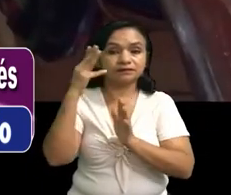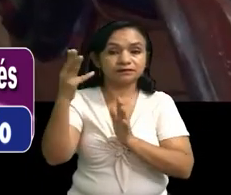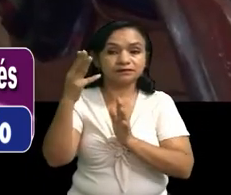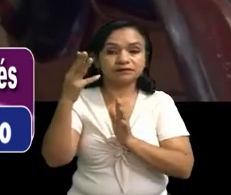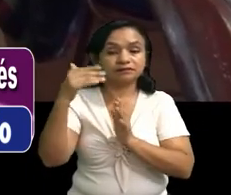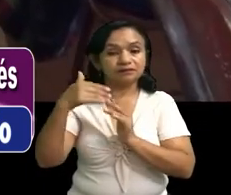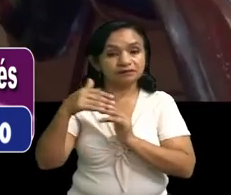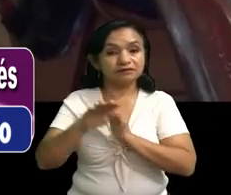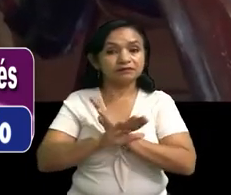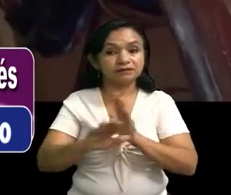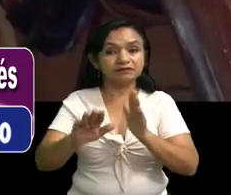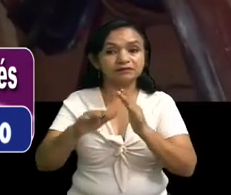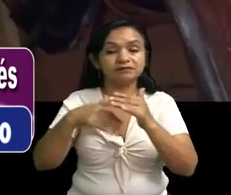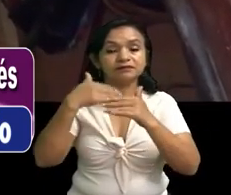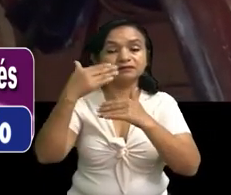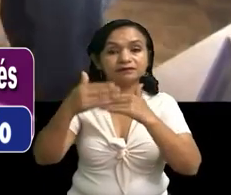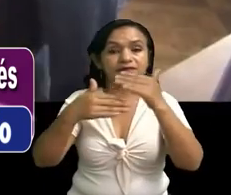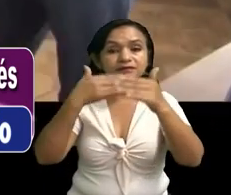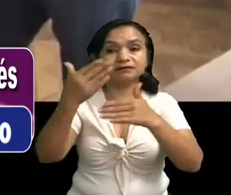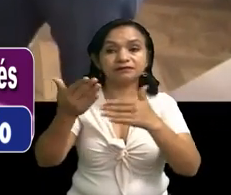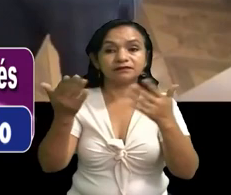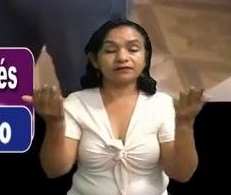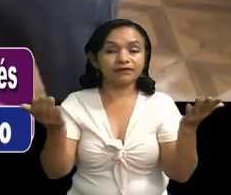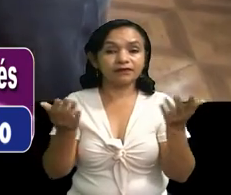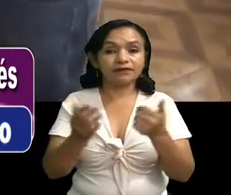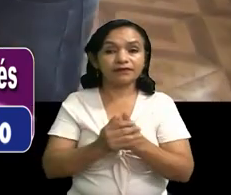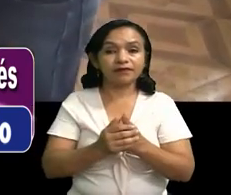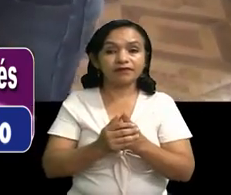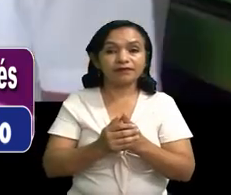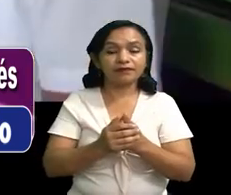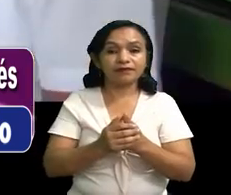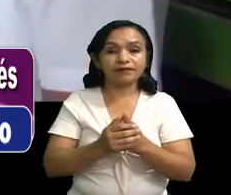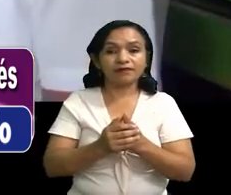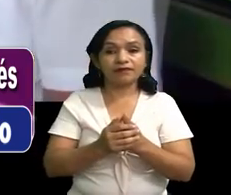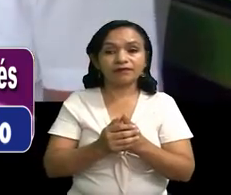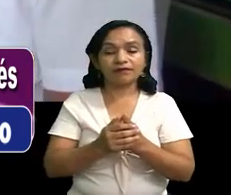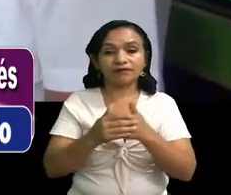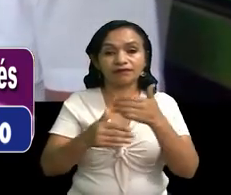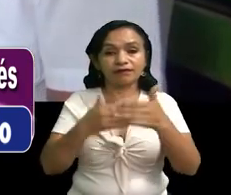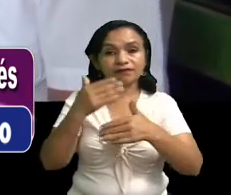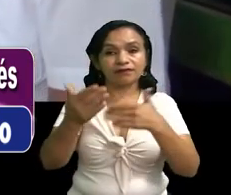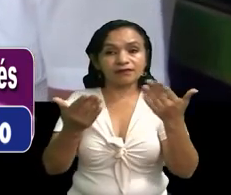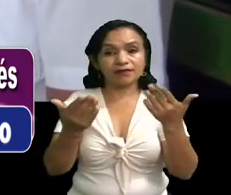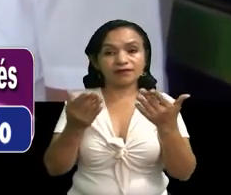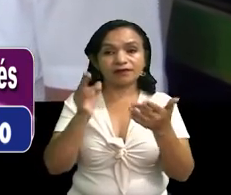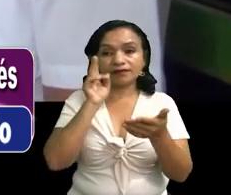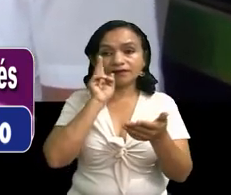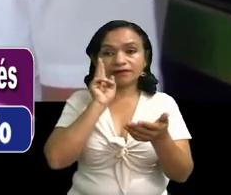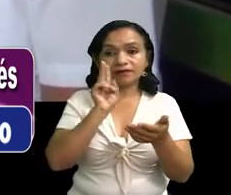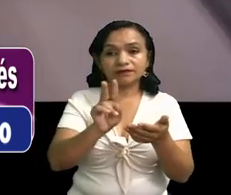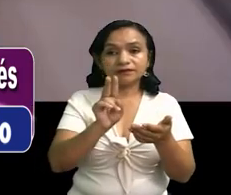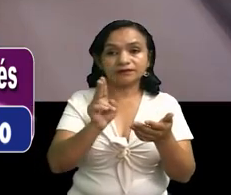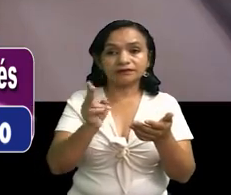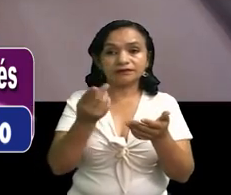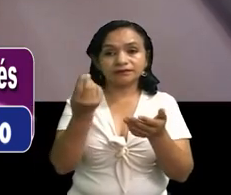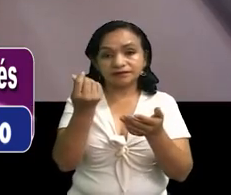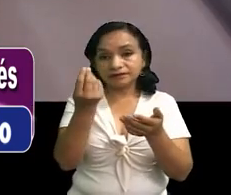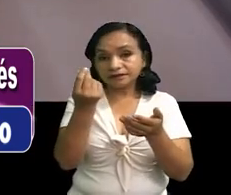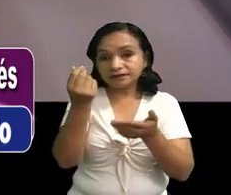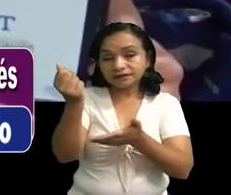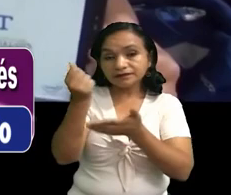también sabemos que vamos poco a poco porque es un proceso y tiene que ver también con la